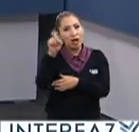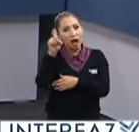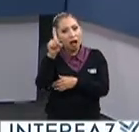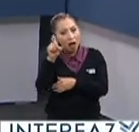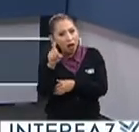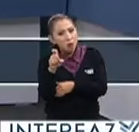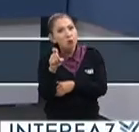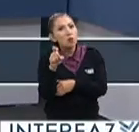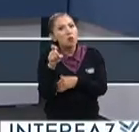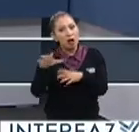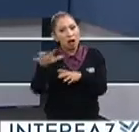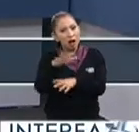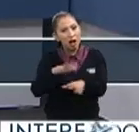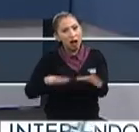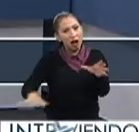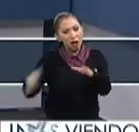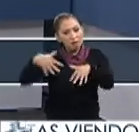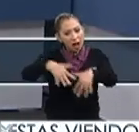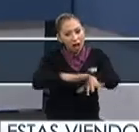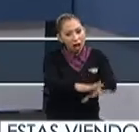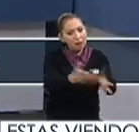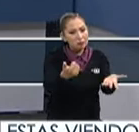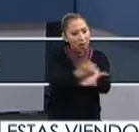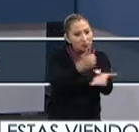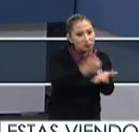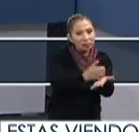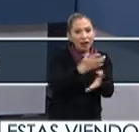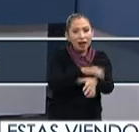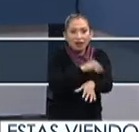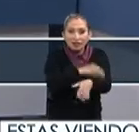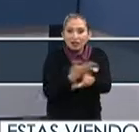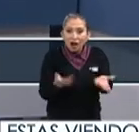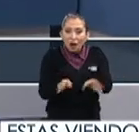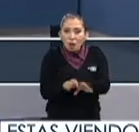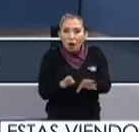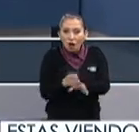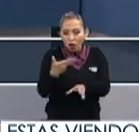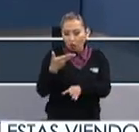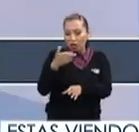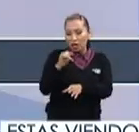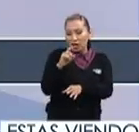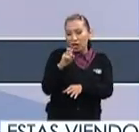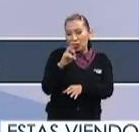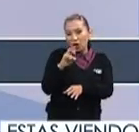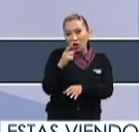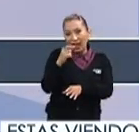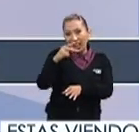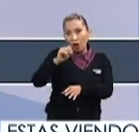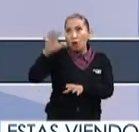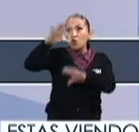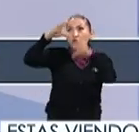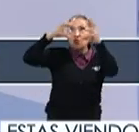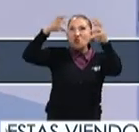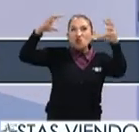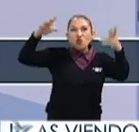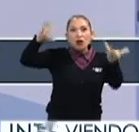agua en los mares, etcétera, el hidrógeno.